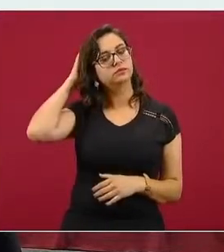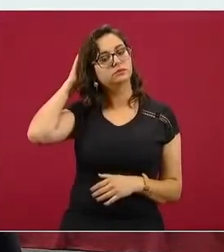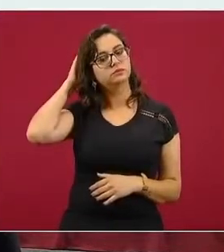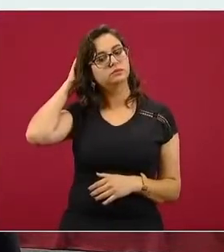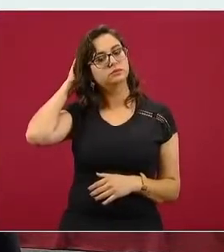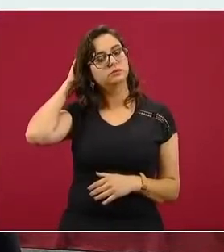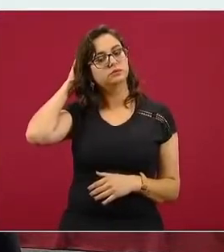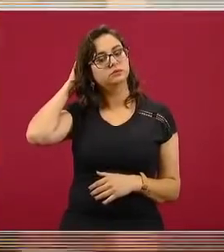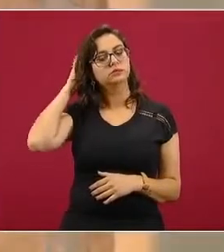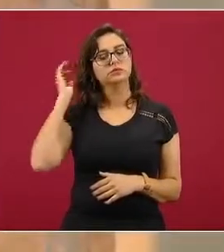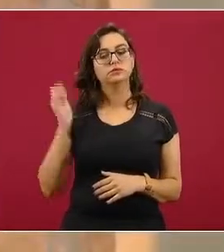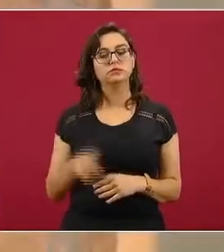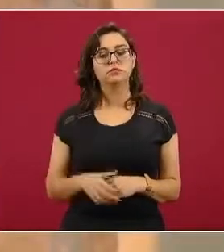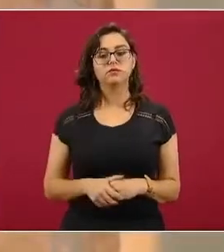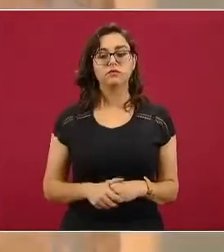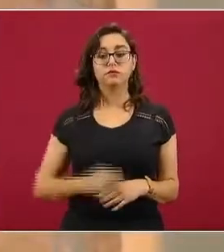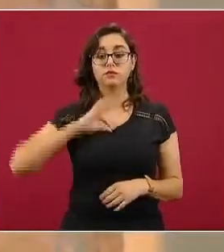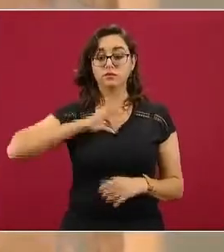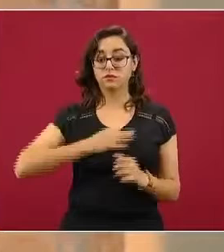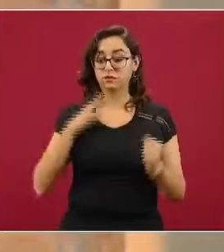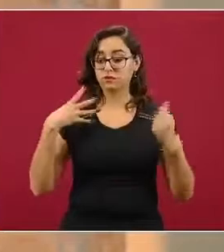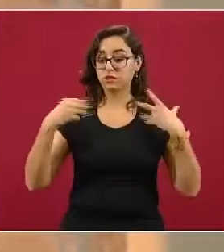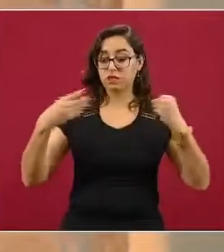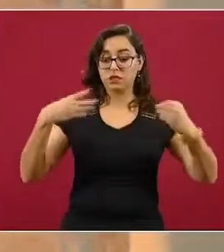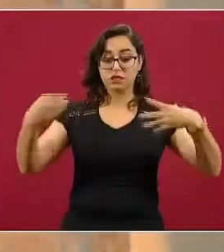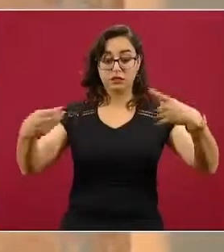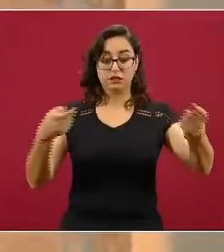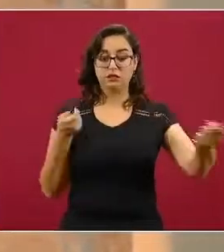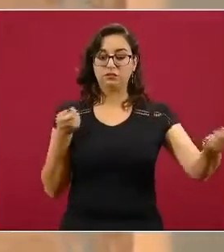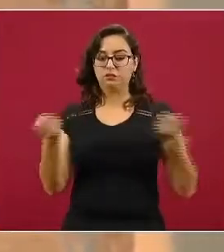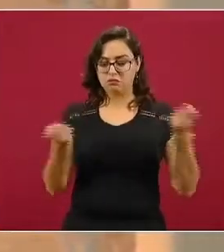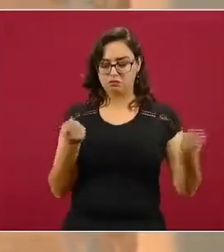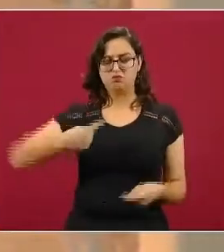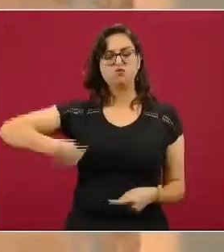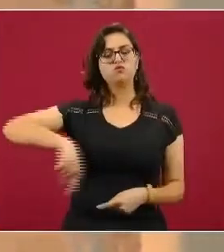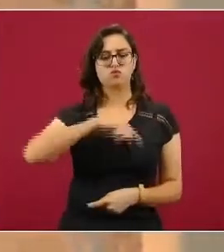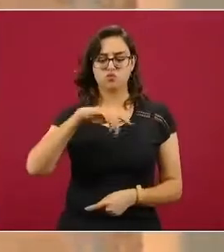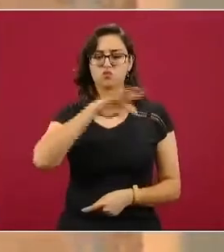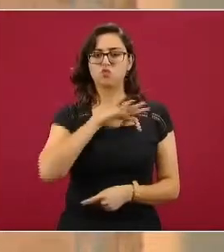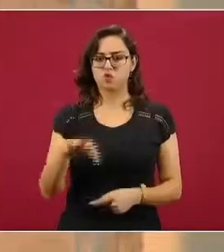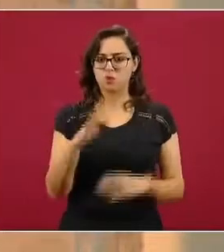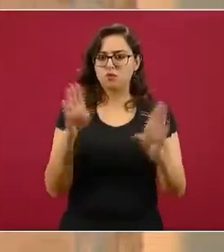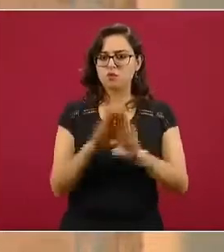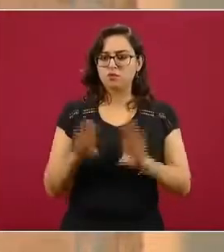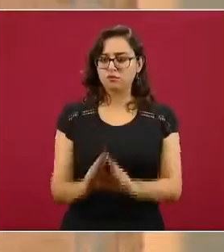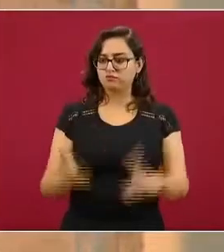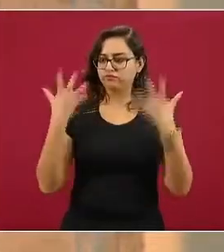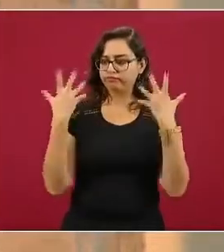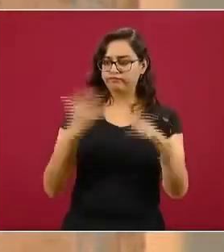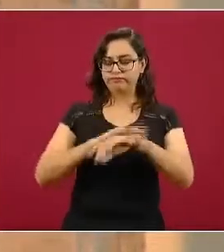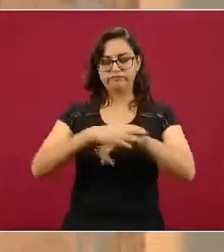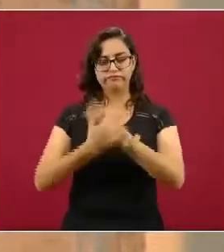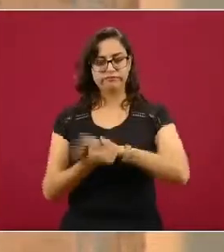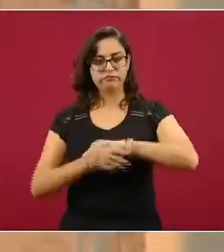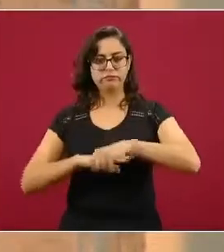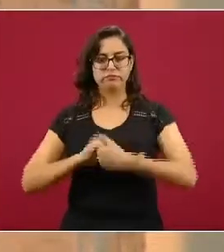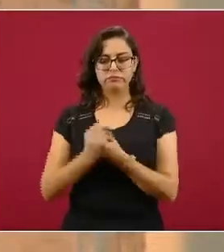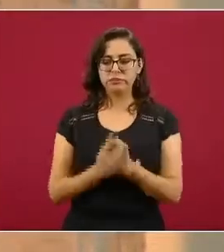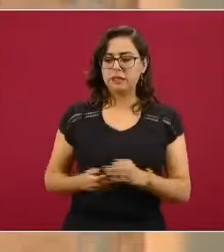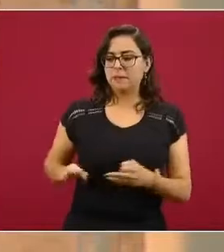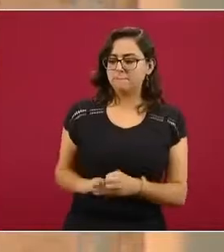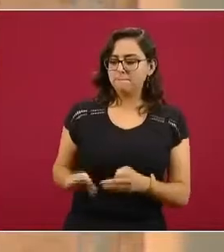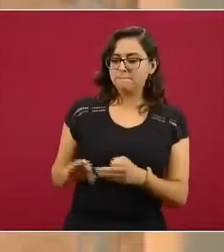mitigar esta epidemia está en nuestras manos. Hay que lavar nuestras manos frecuentemente, hay que aplicar la etiqueta respiratoria